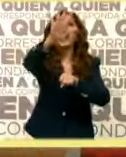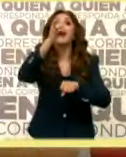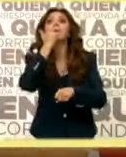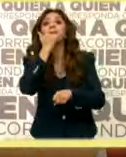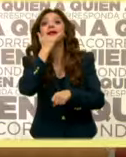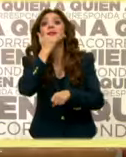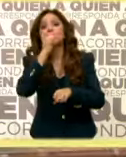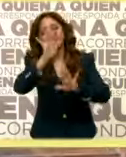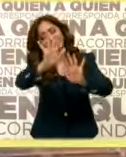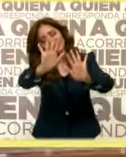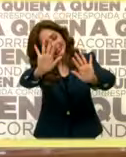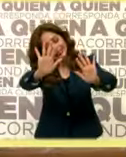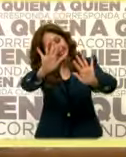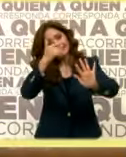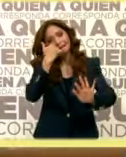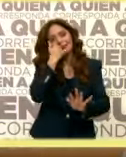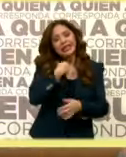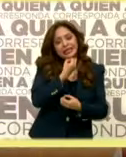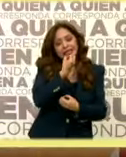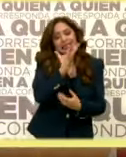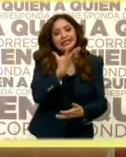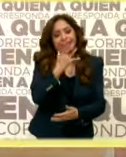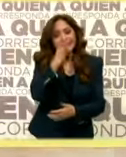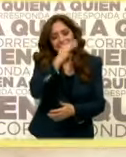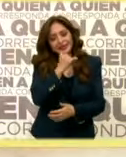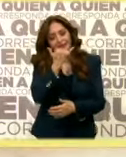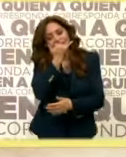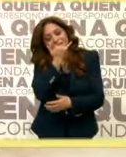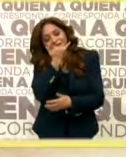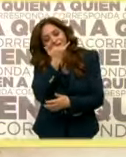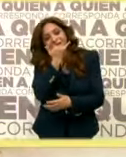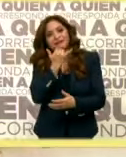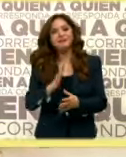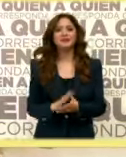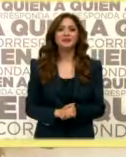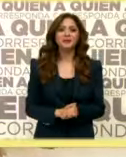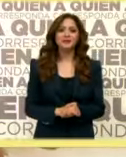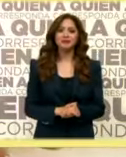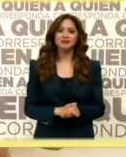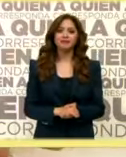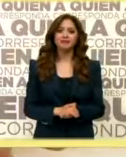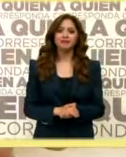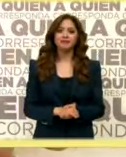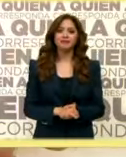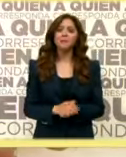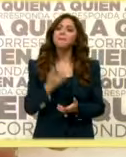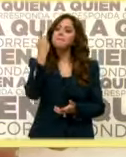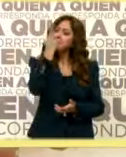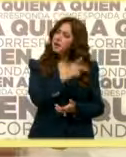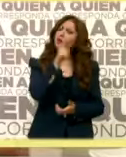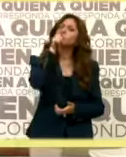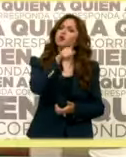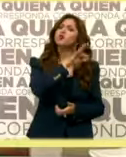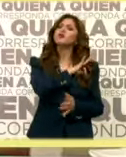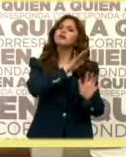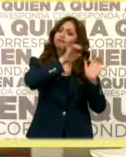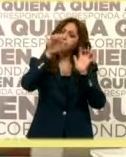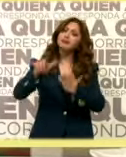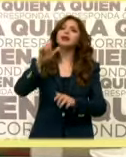Perdóname, se me salió. ¿Eh? Perdóname, discúlpame. No, pero sí, métase la